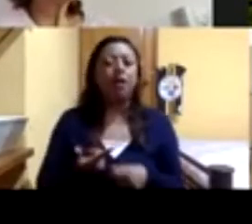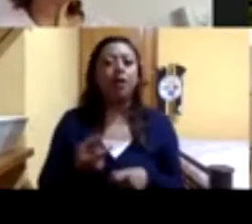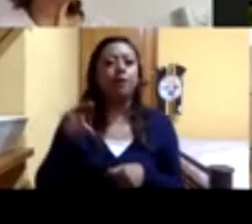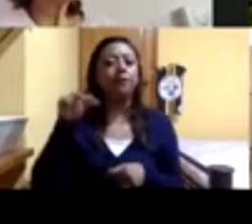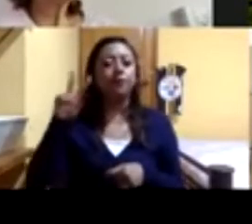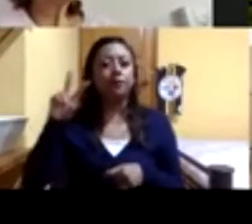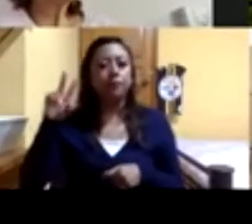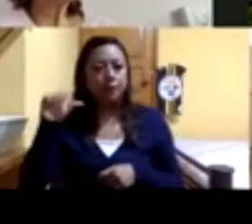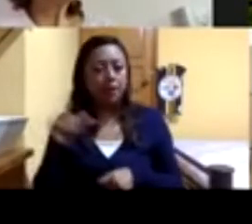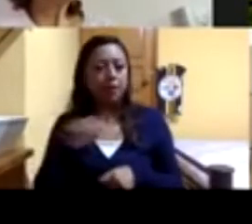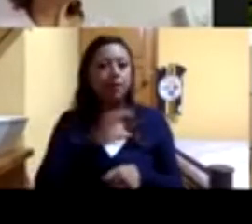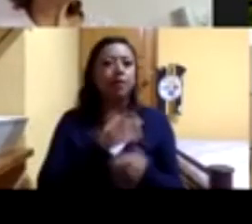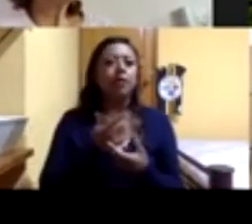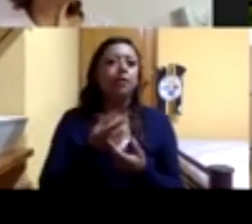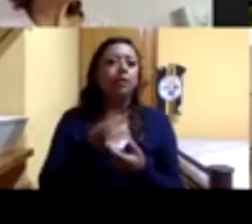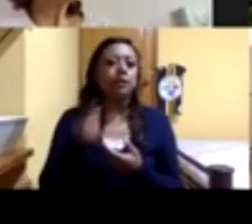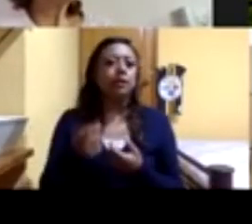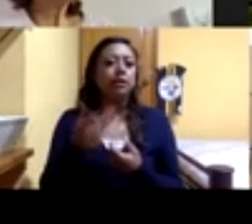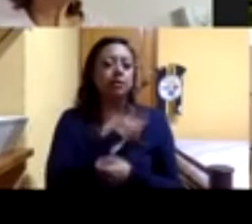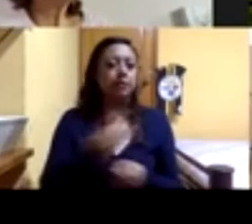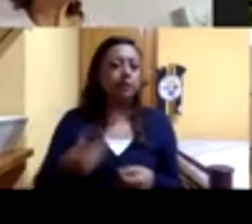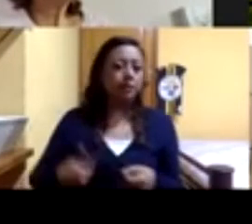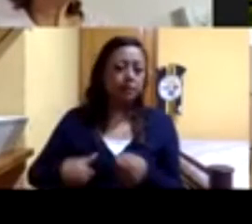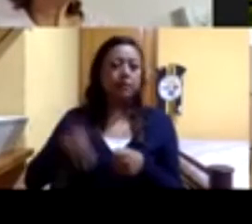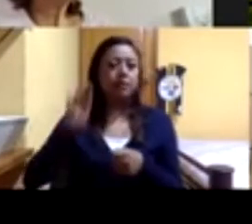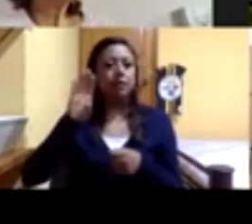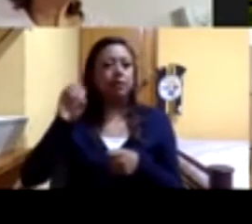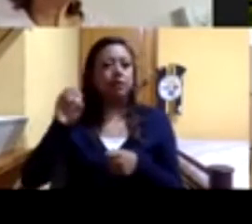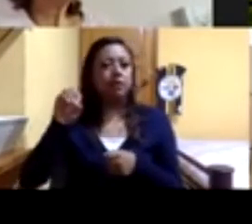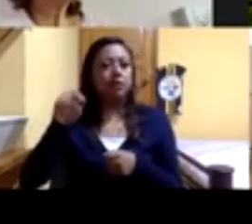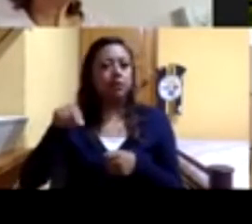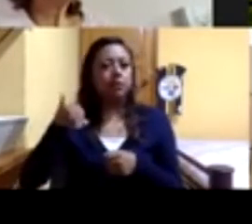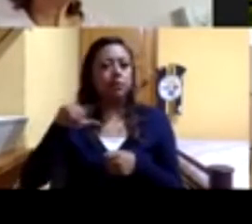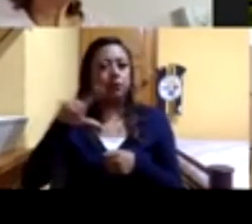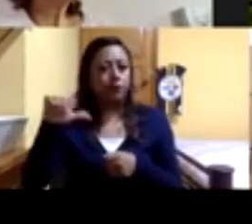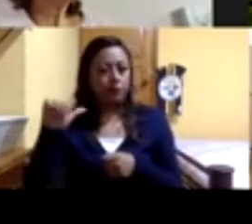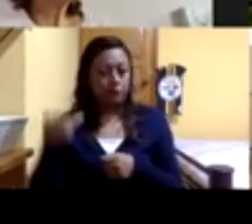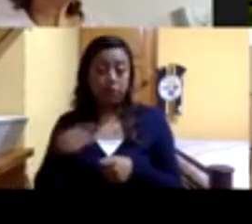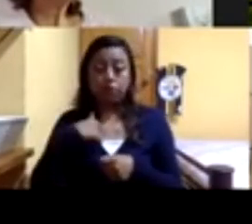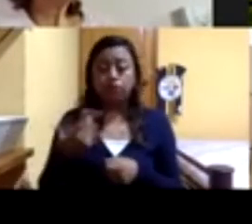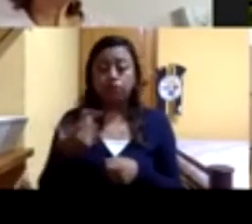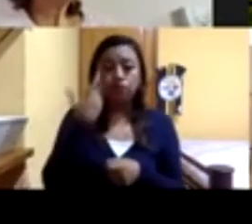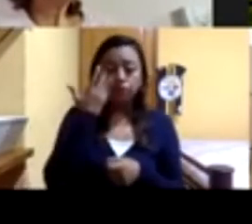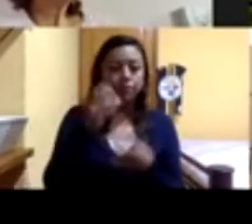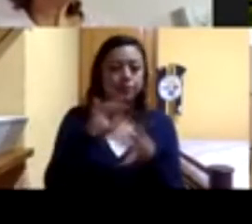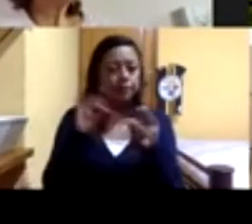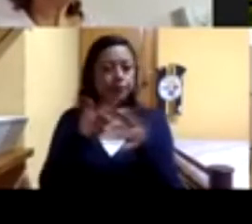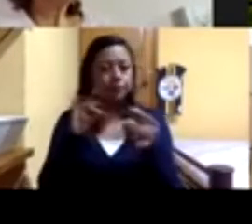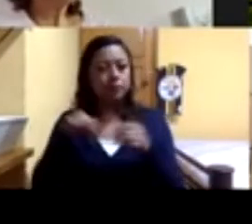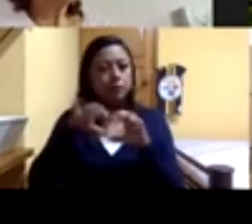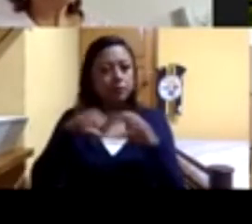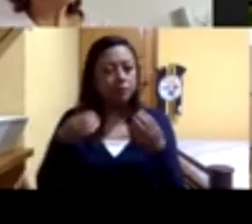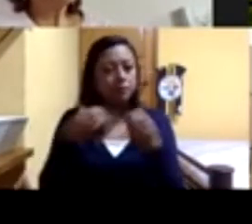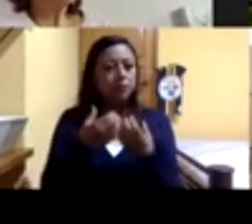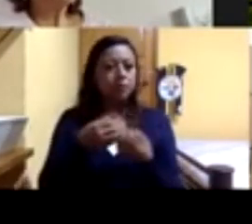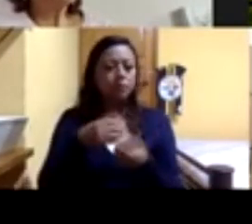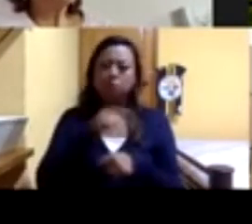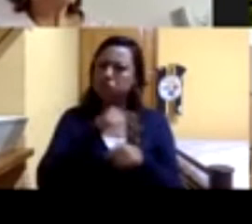Bonilla, comentar que en el Congreso, como estamos demostrando en este momento, estamos comprometidos con